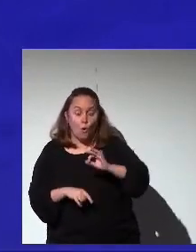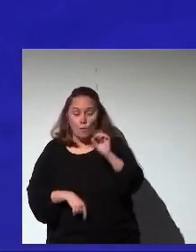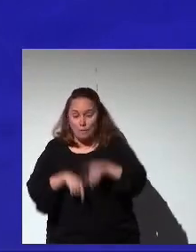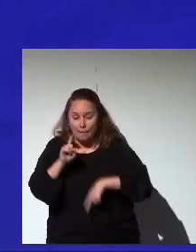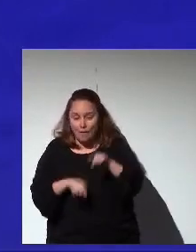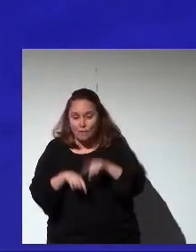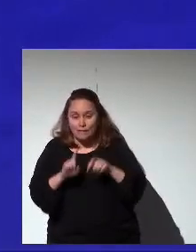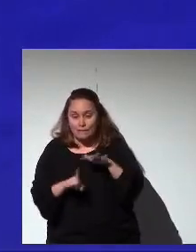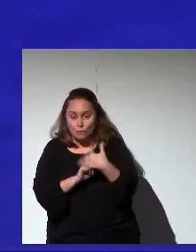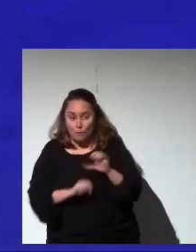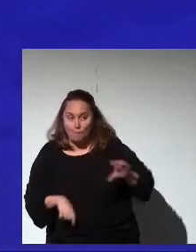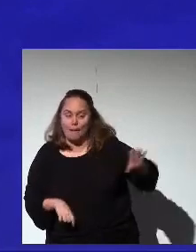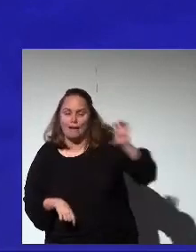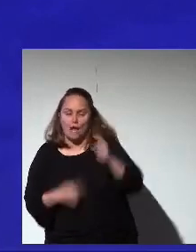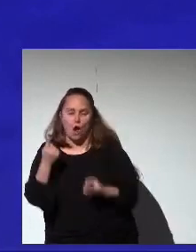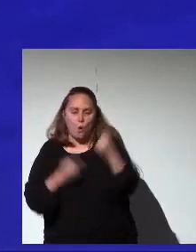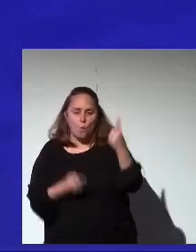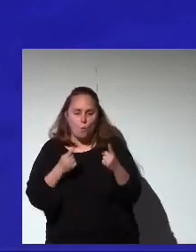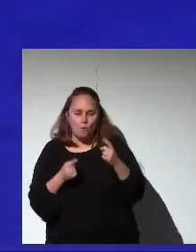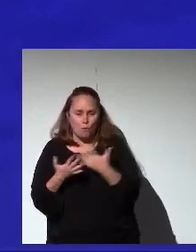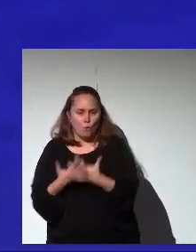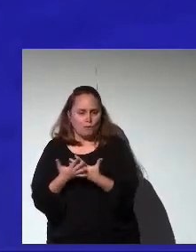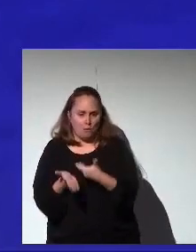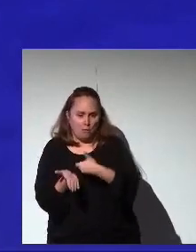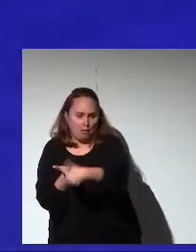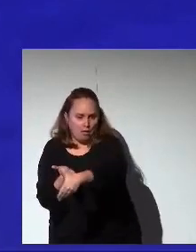sin embargo, todos somos necesarios y todos somos importantes.